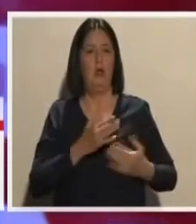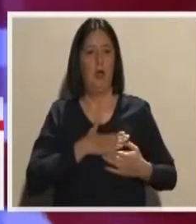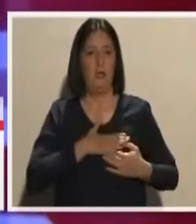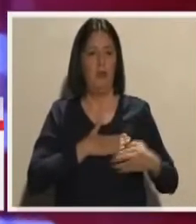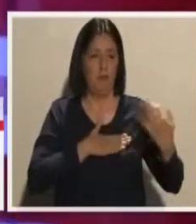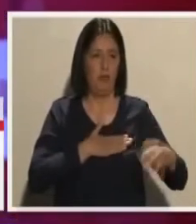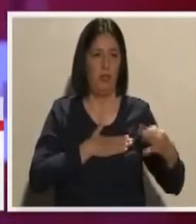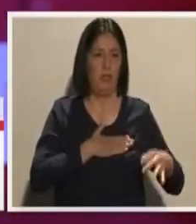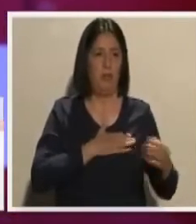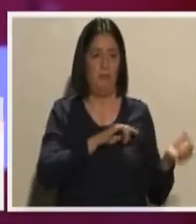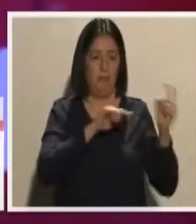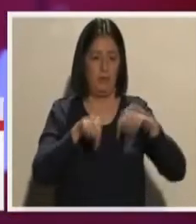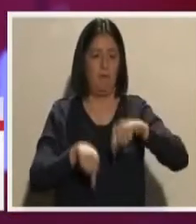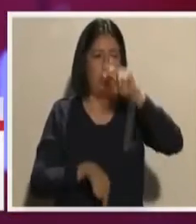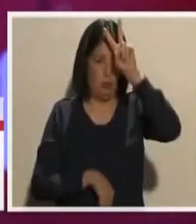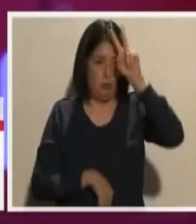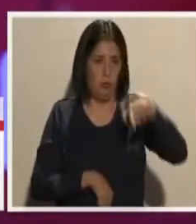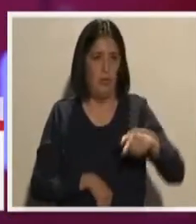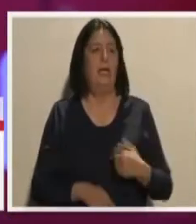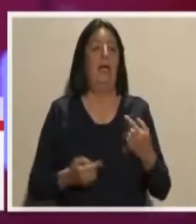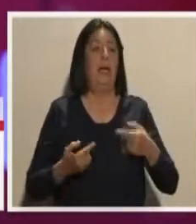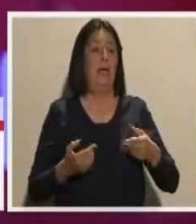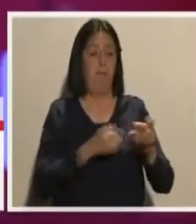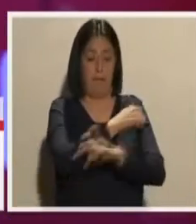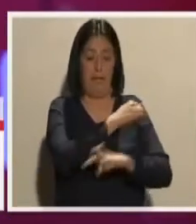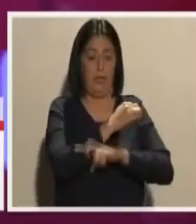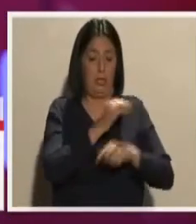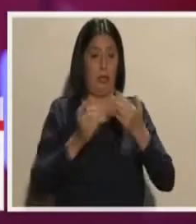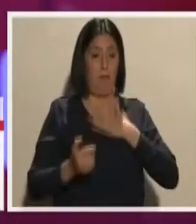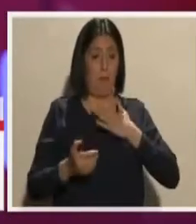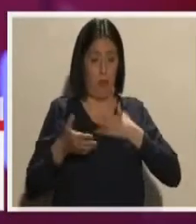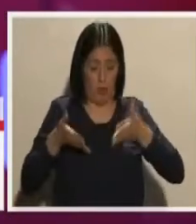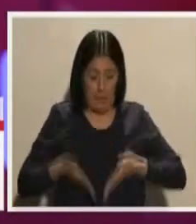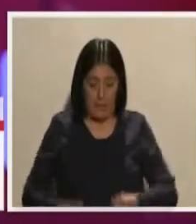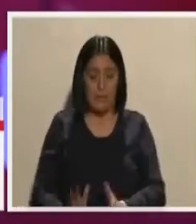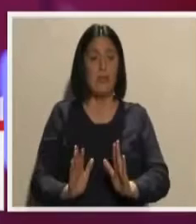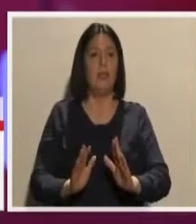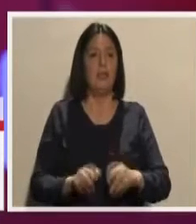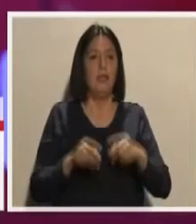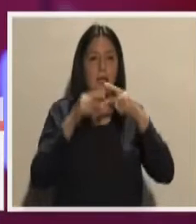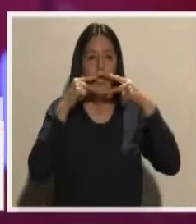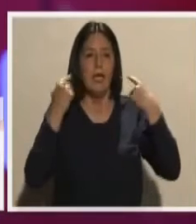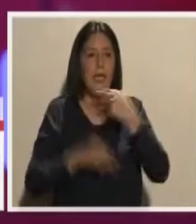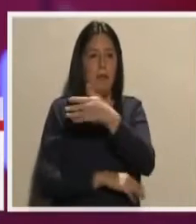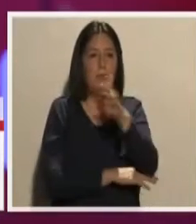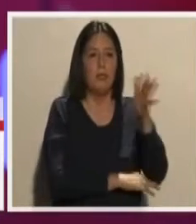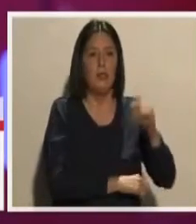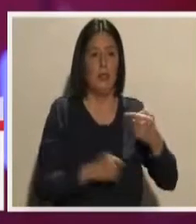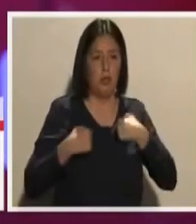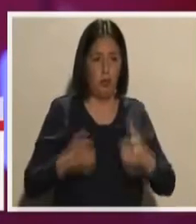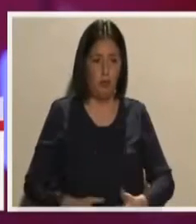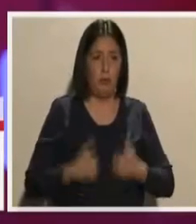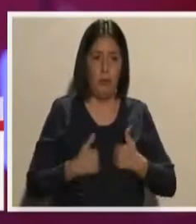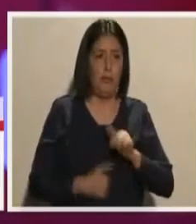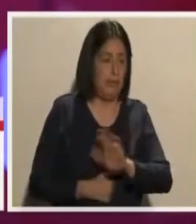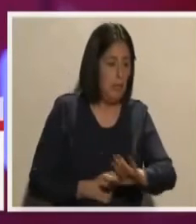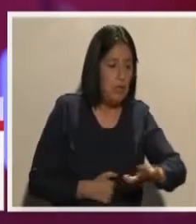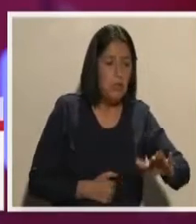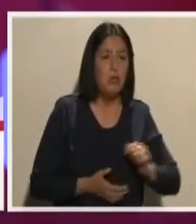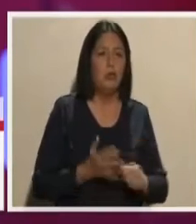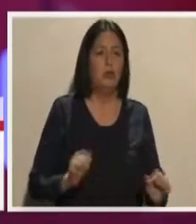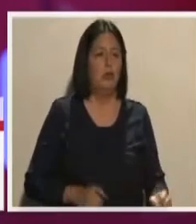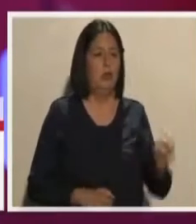Perú, el país que me vio nacer, la Amazonía en la cual viví de niño, las